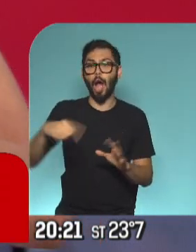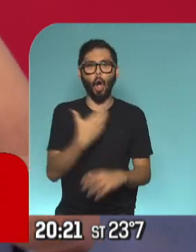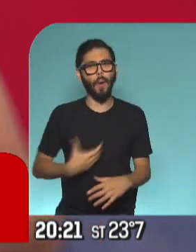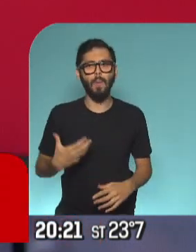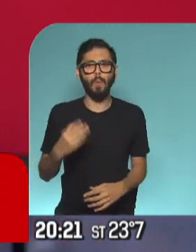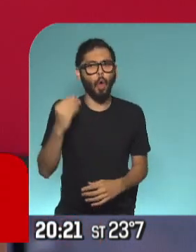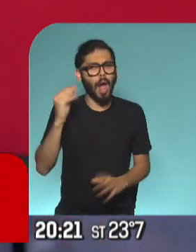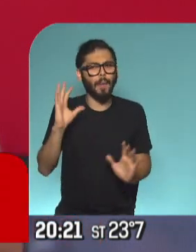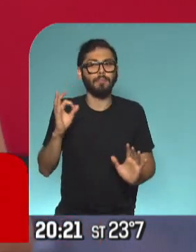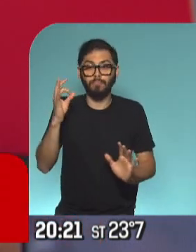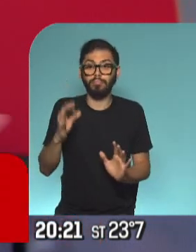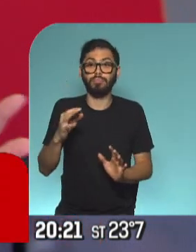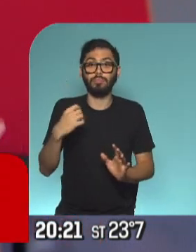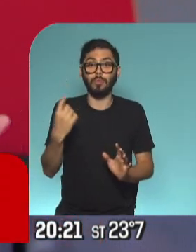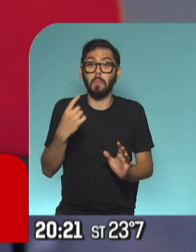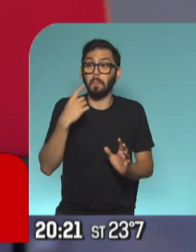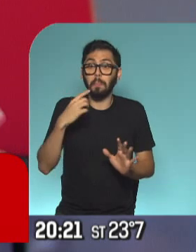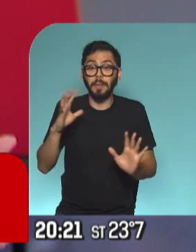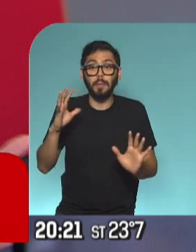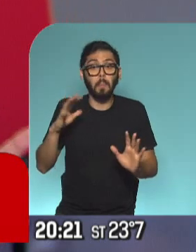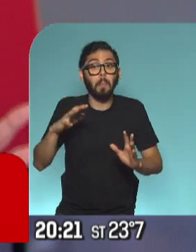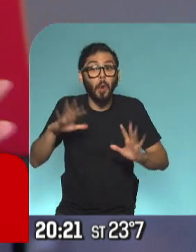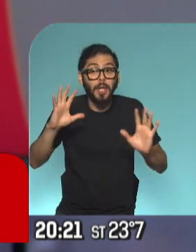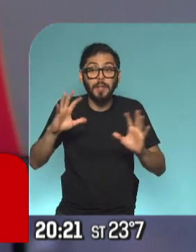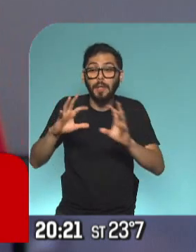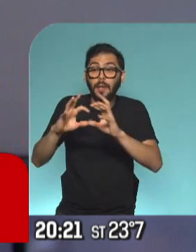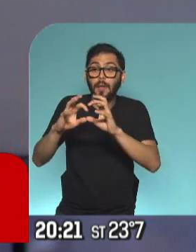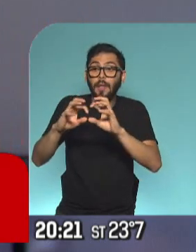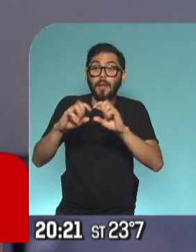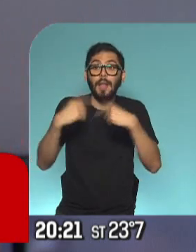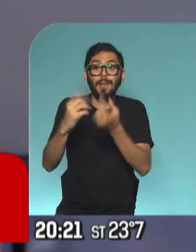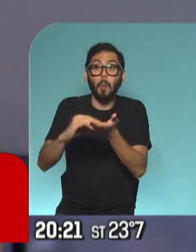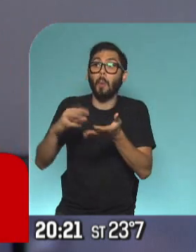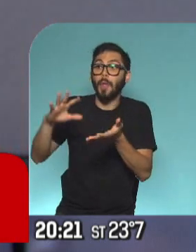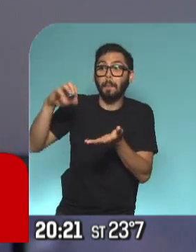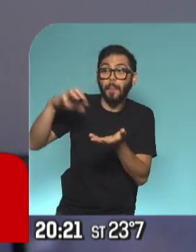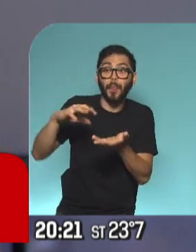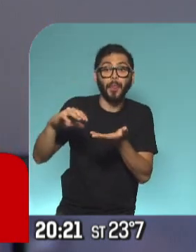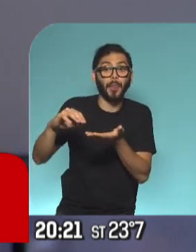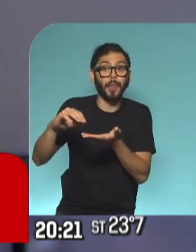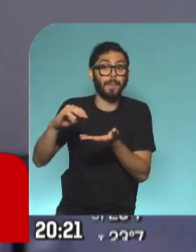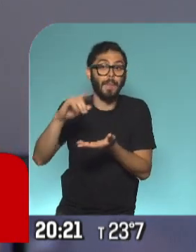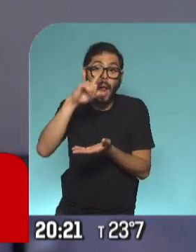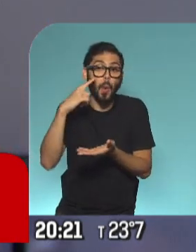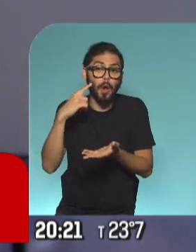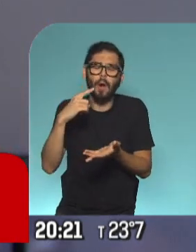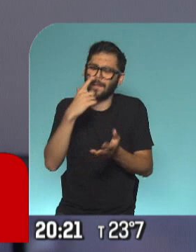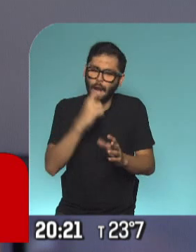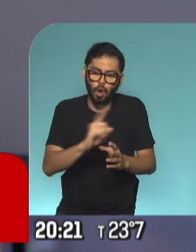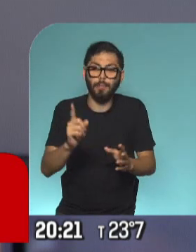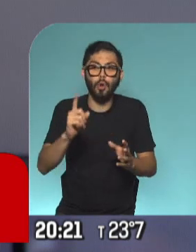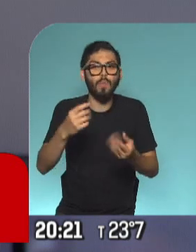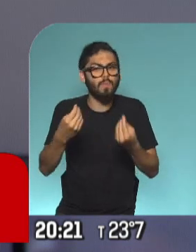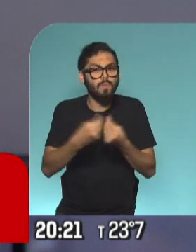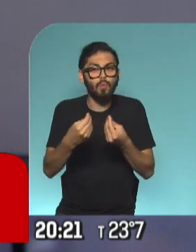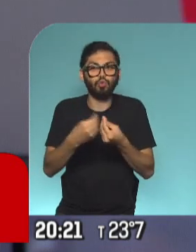se especuló hasta tarde con que podía llegar a aparecer en algún momento Alberto Fernández en la Cámara. Fueron varios funcionarios, los veíamos ayer, en